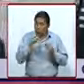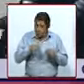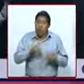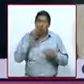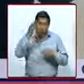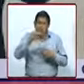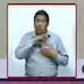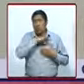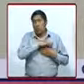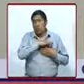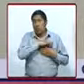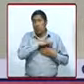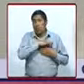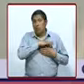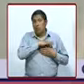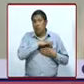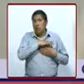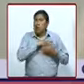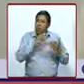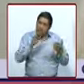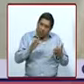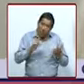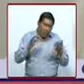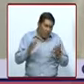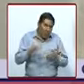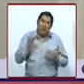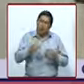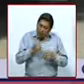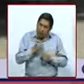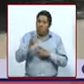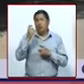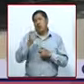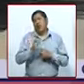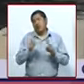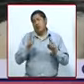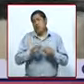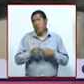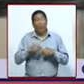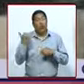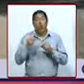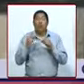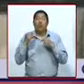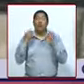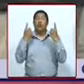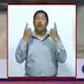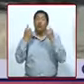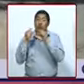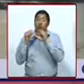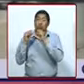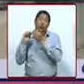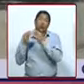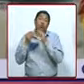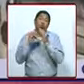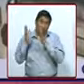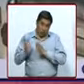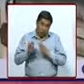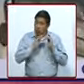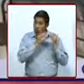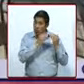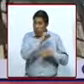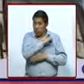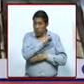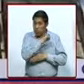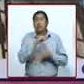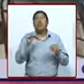¿Todo el sector del transporte va a acatar entonces? Sí, evidentemente, han estado las cooperativas, aquí las dos cooperativas igual van a acatar este paro. Y estamos invitando